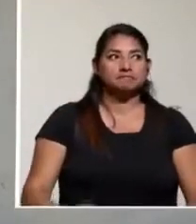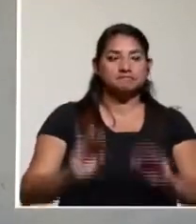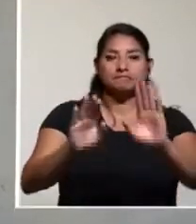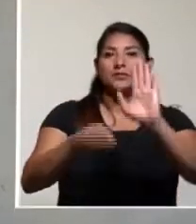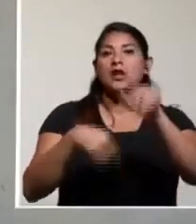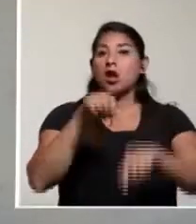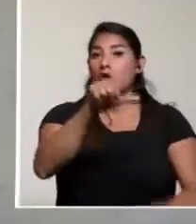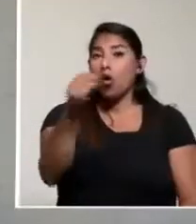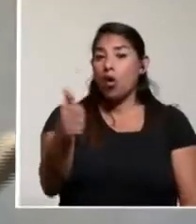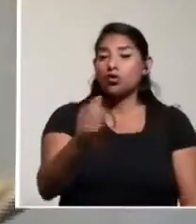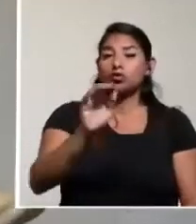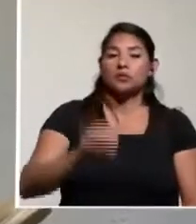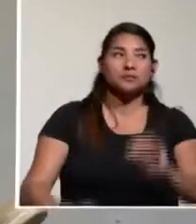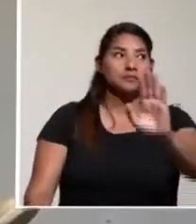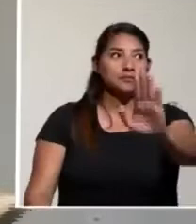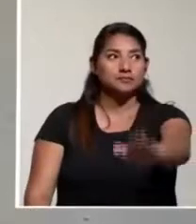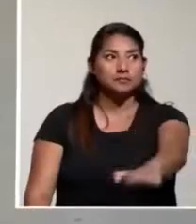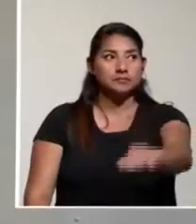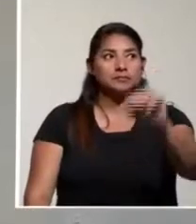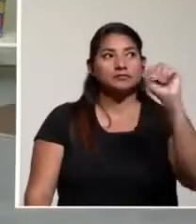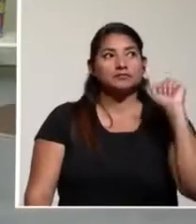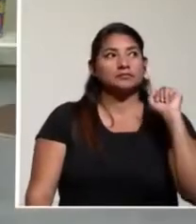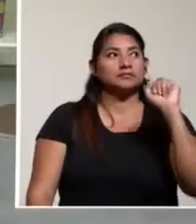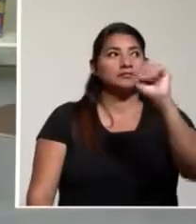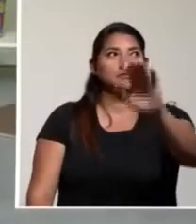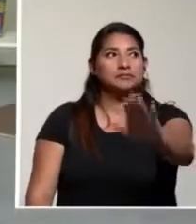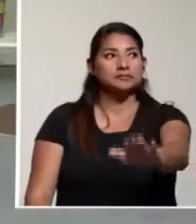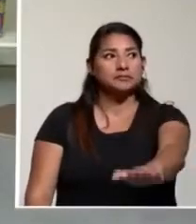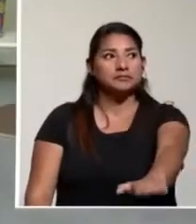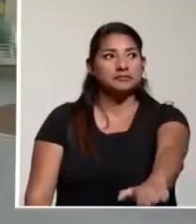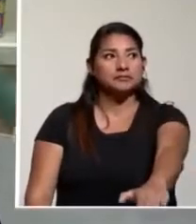Otro lado, lado 2.